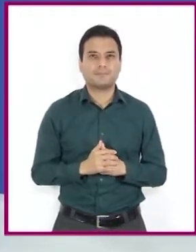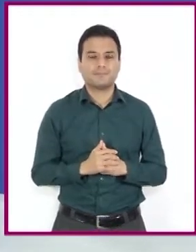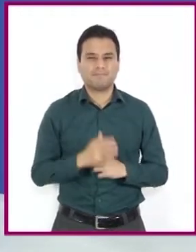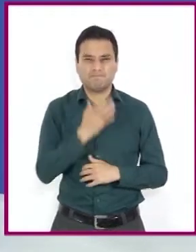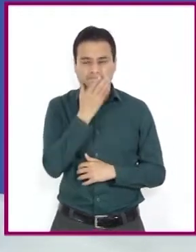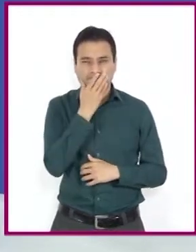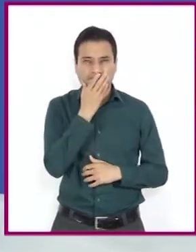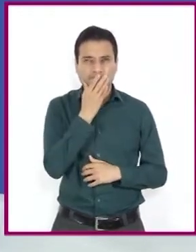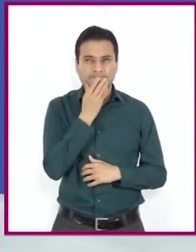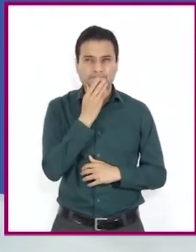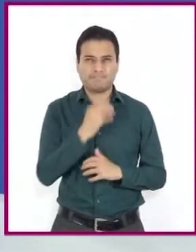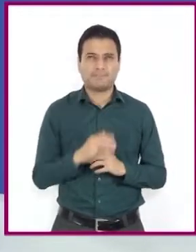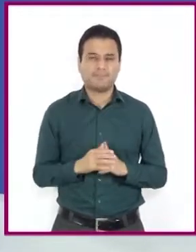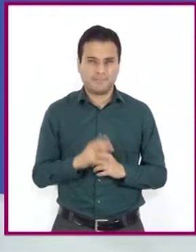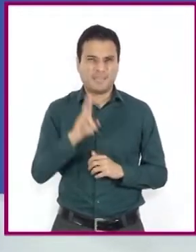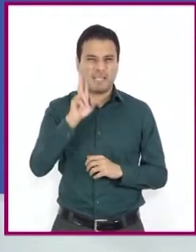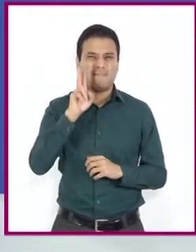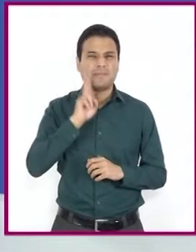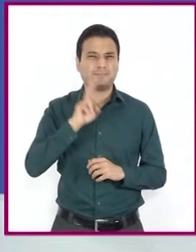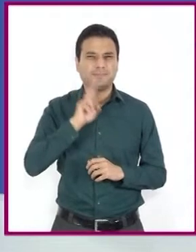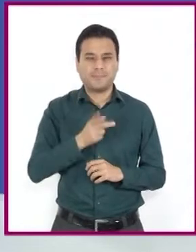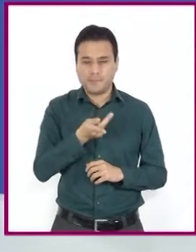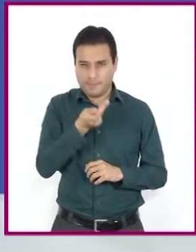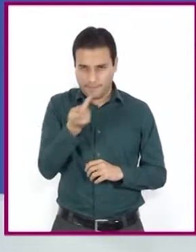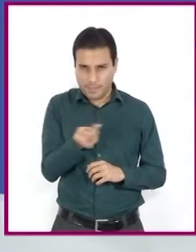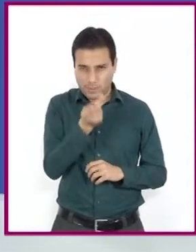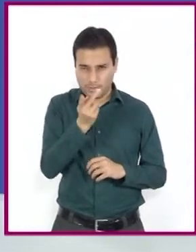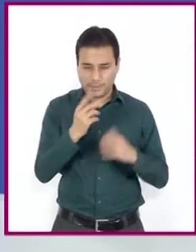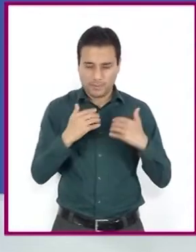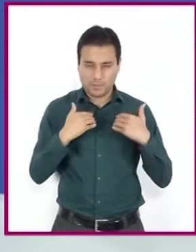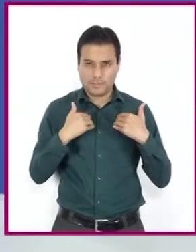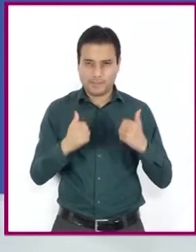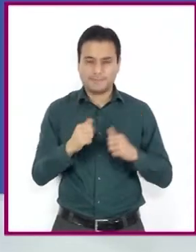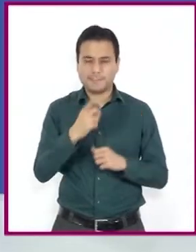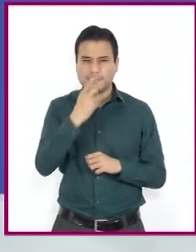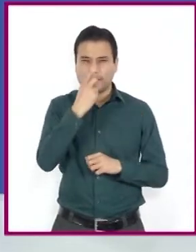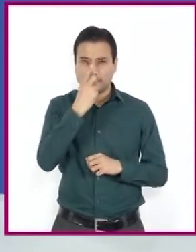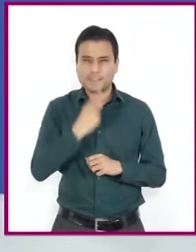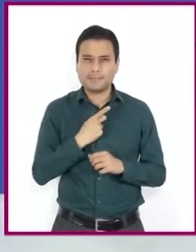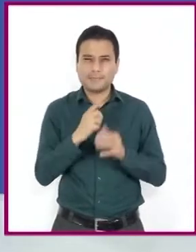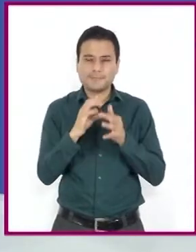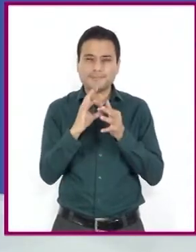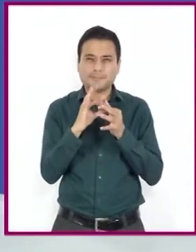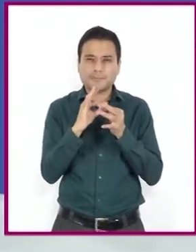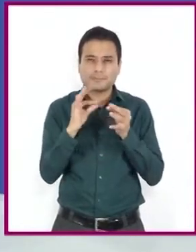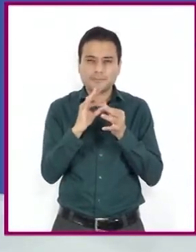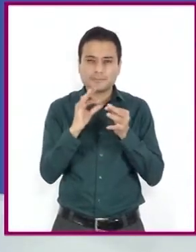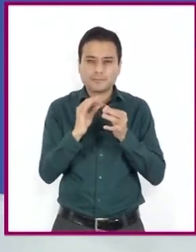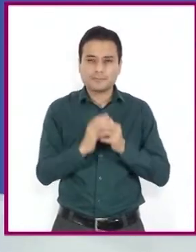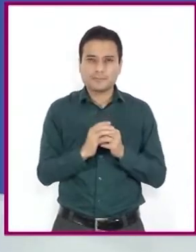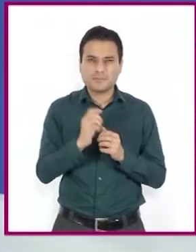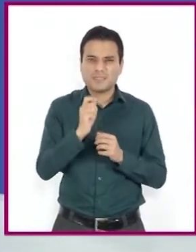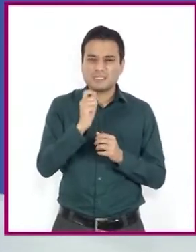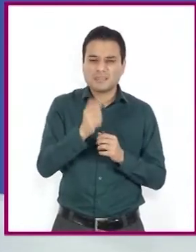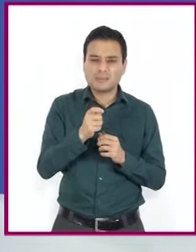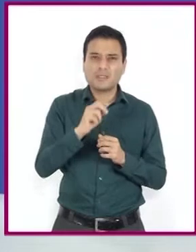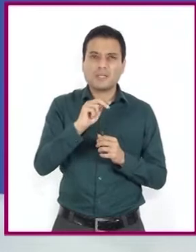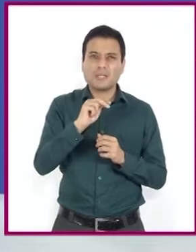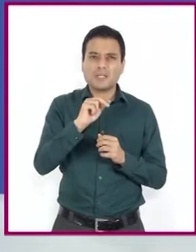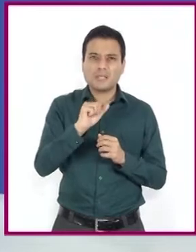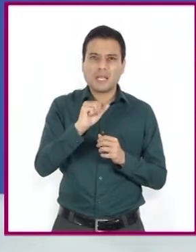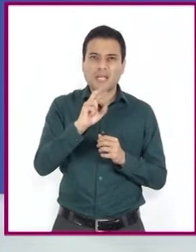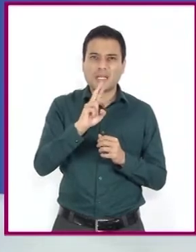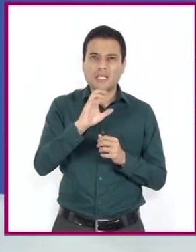Bueno, profesora, para entender mejor la pregunta, ¿me podría explicar qué quiere decir